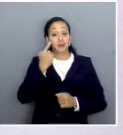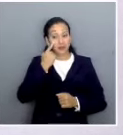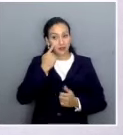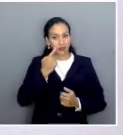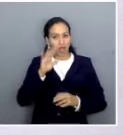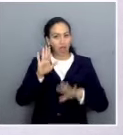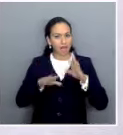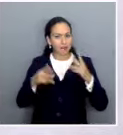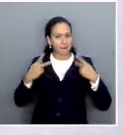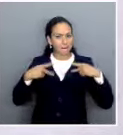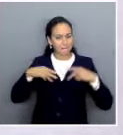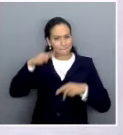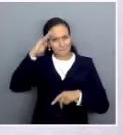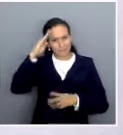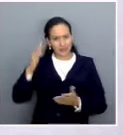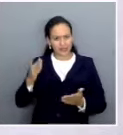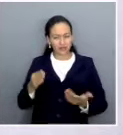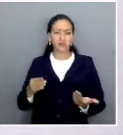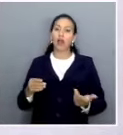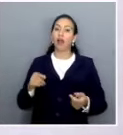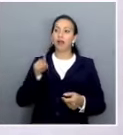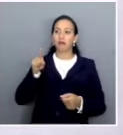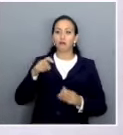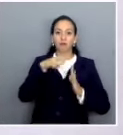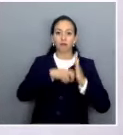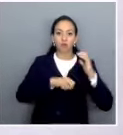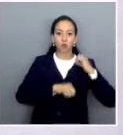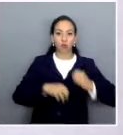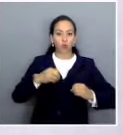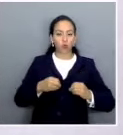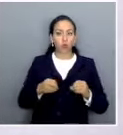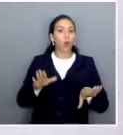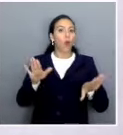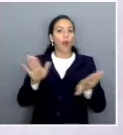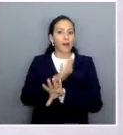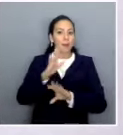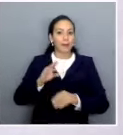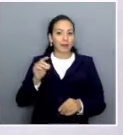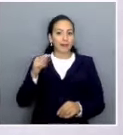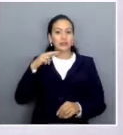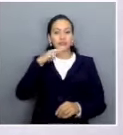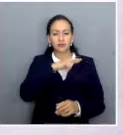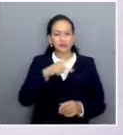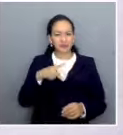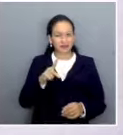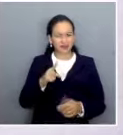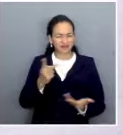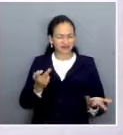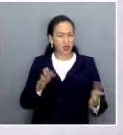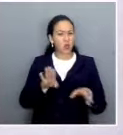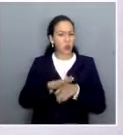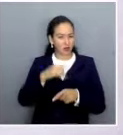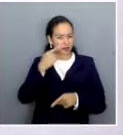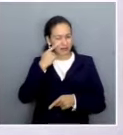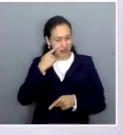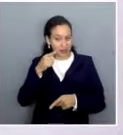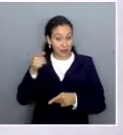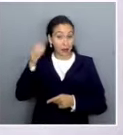desperdiciar un trabajo de una formación de muchos de los jueces,